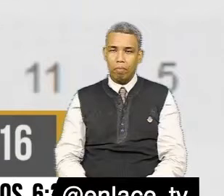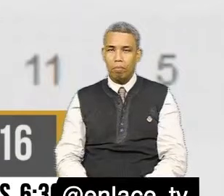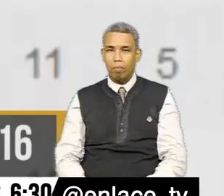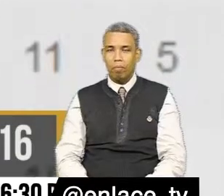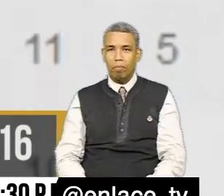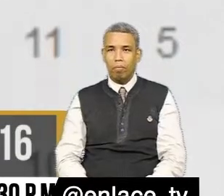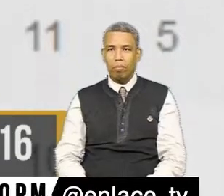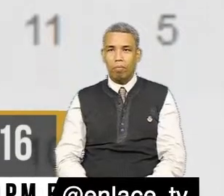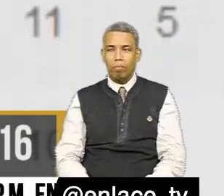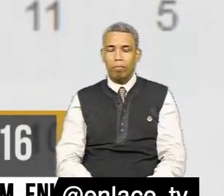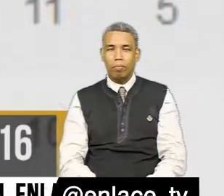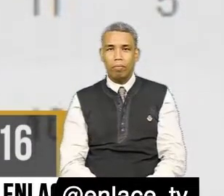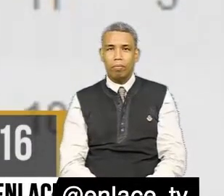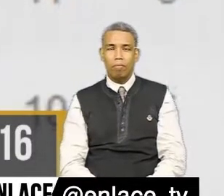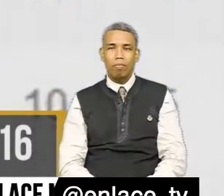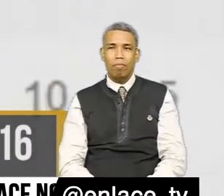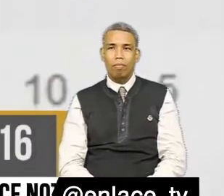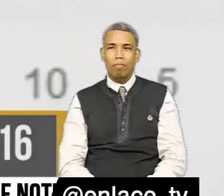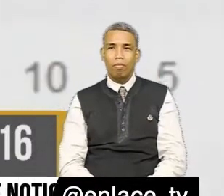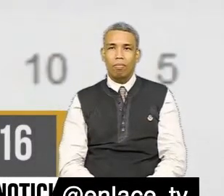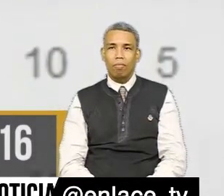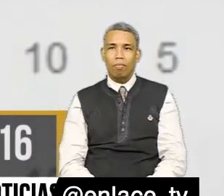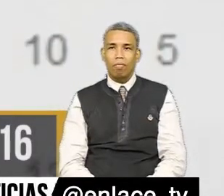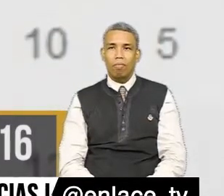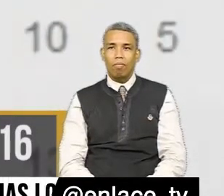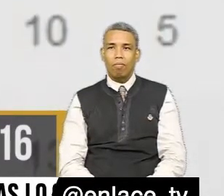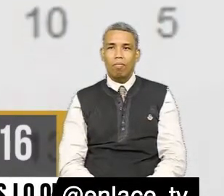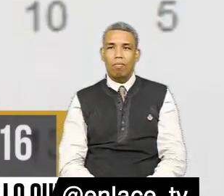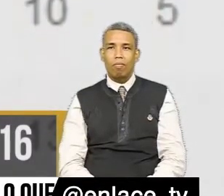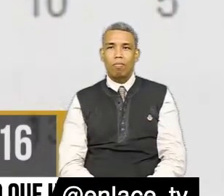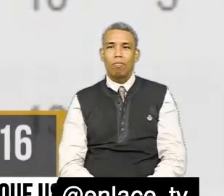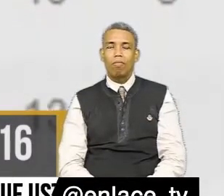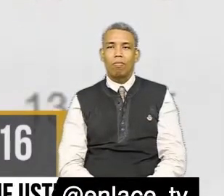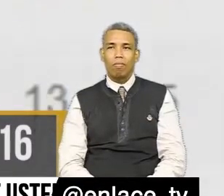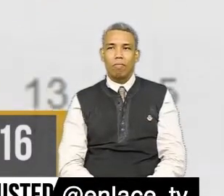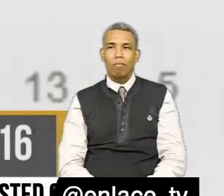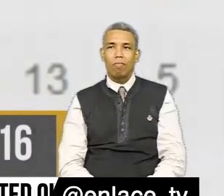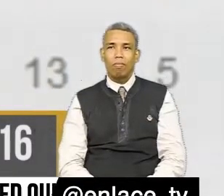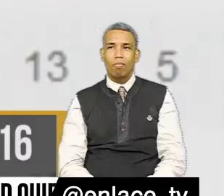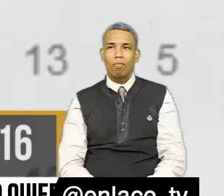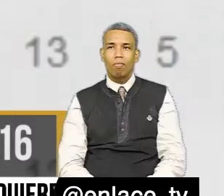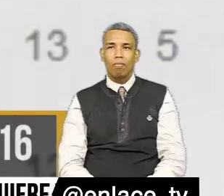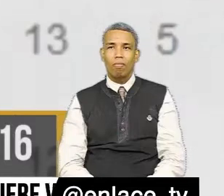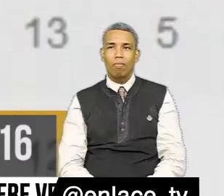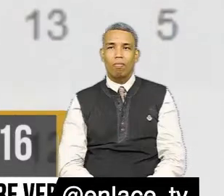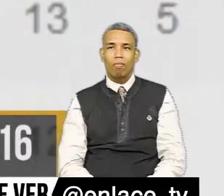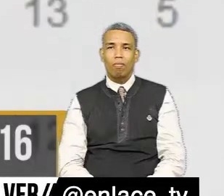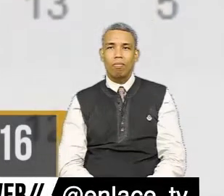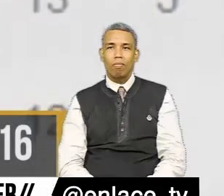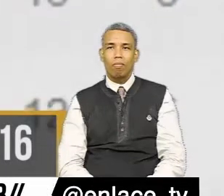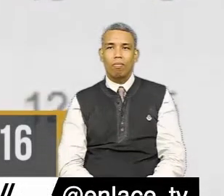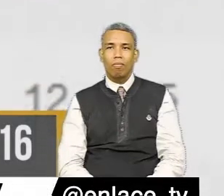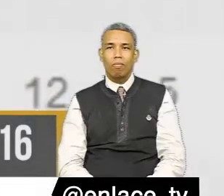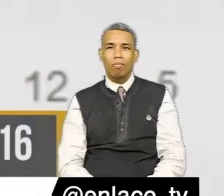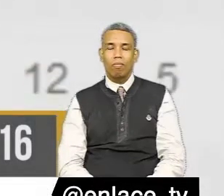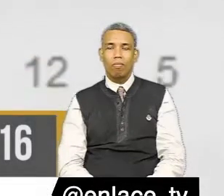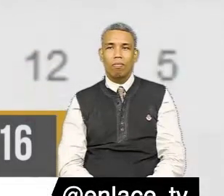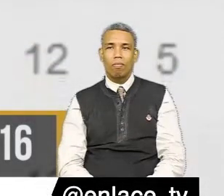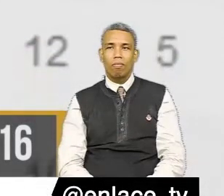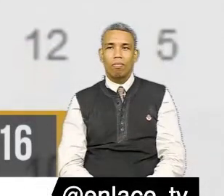deportes tolima con 20 unidades con 19 se encuentra quinto atlético nacional sexto con 18 puntos se ubica